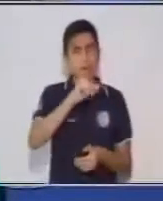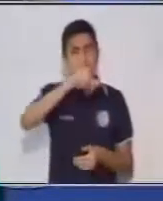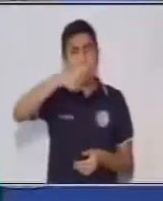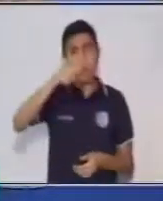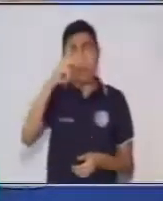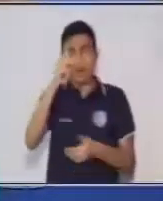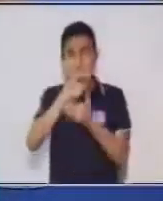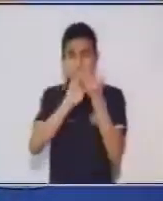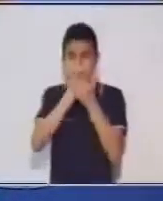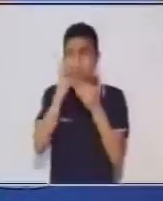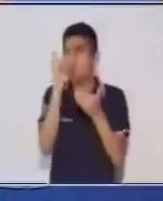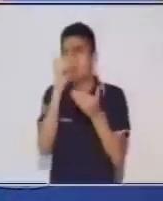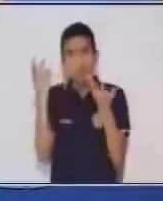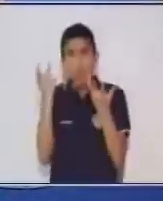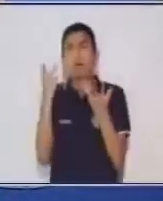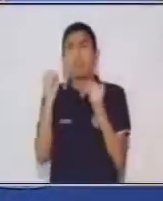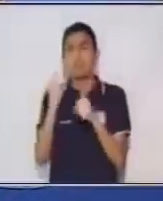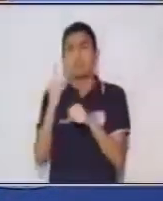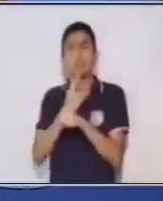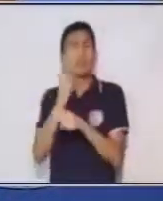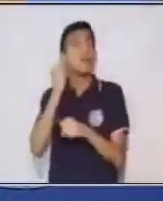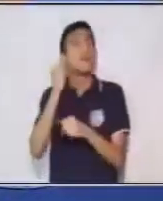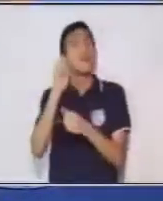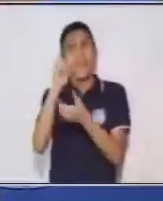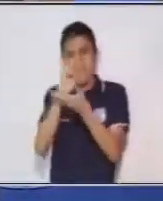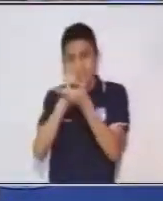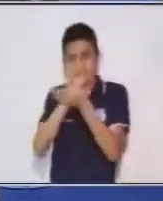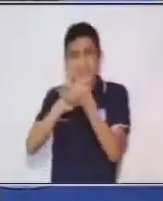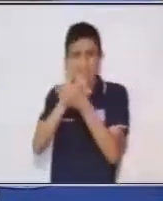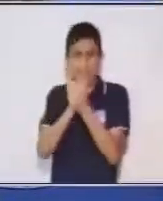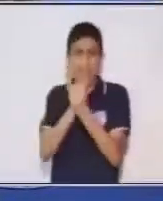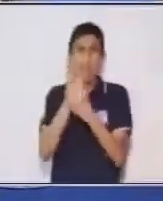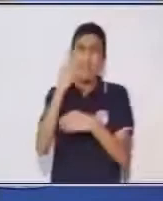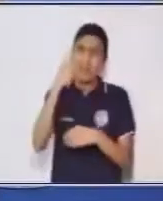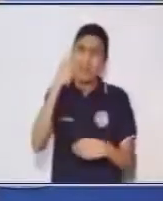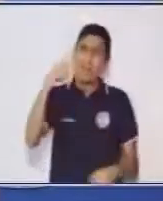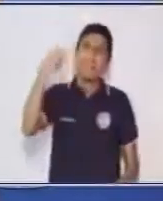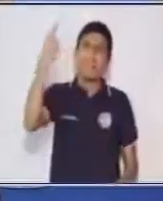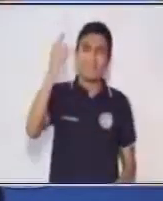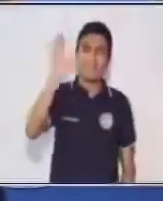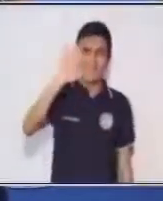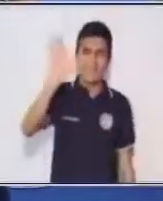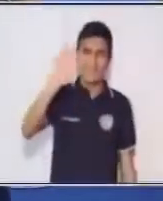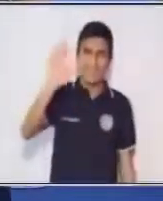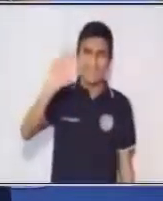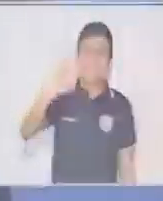manos o bien las desinfectes con gel antibacterial y hasta una próxima oportunidad.